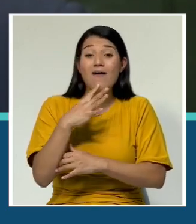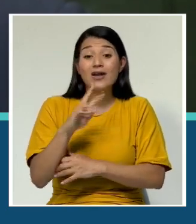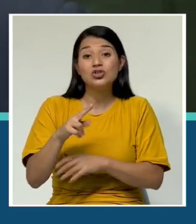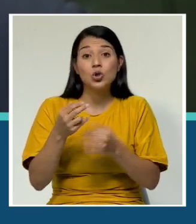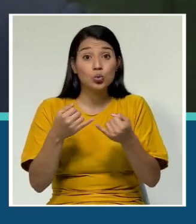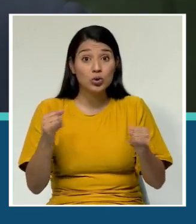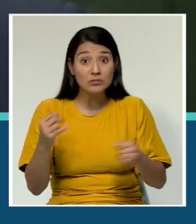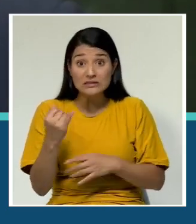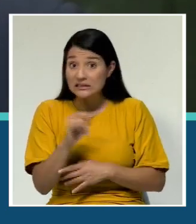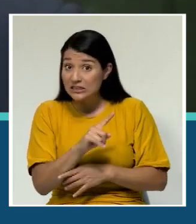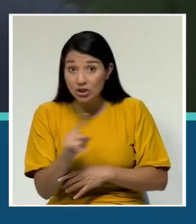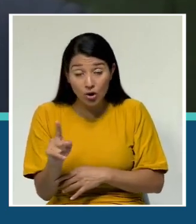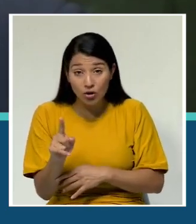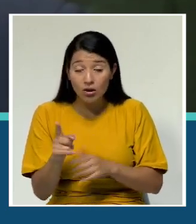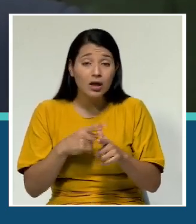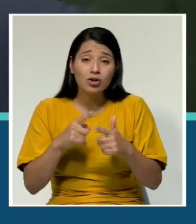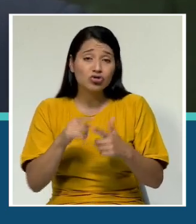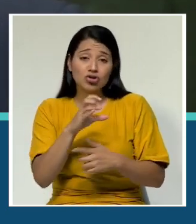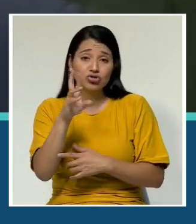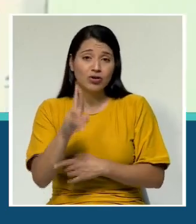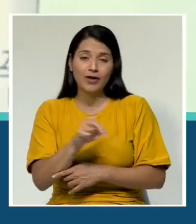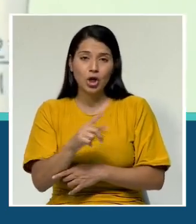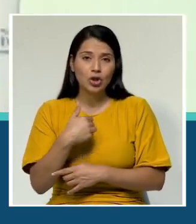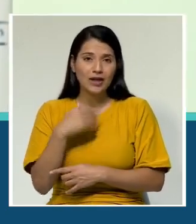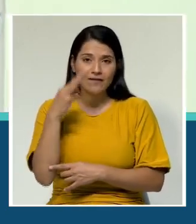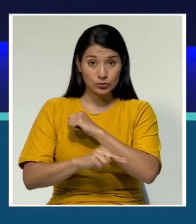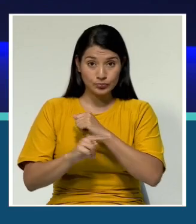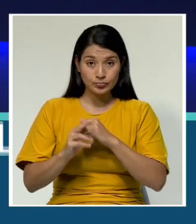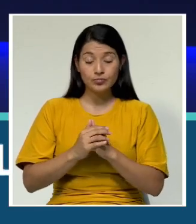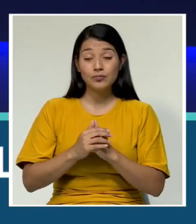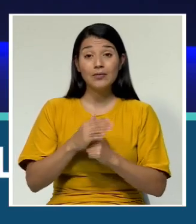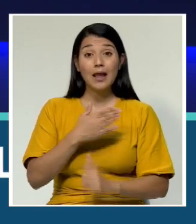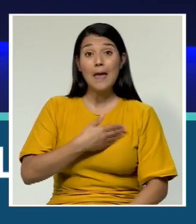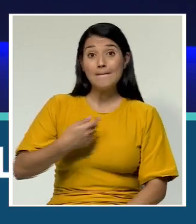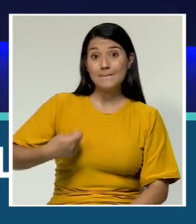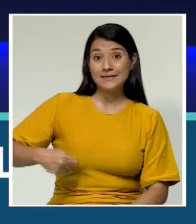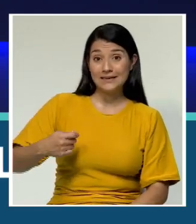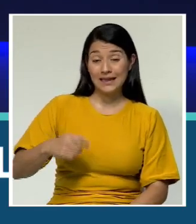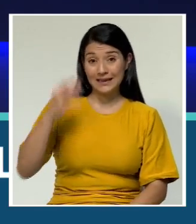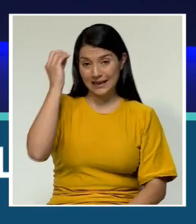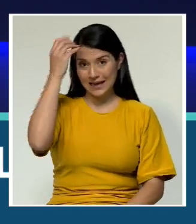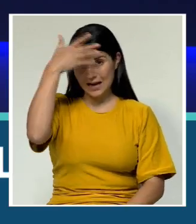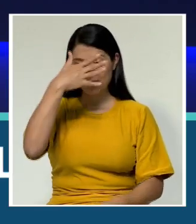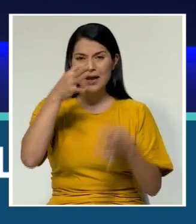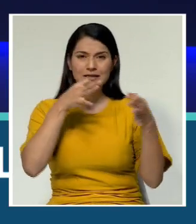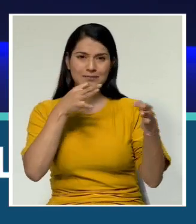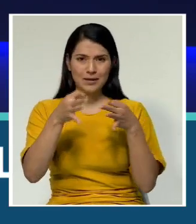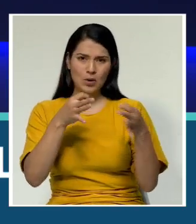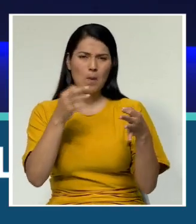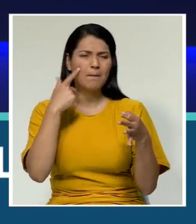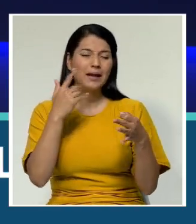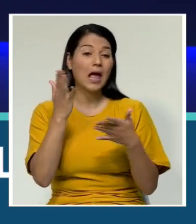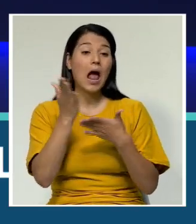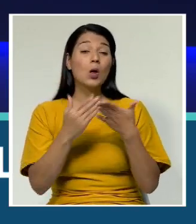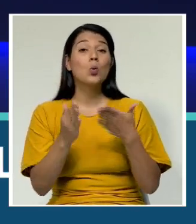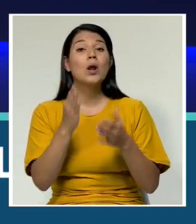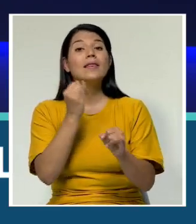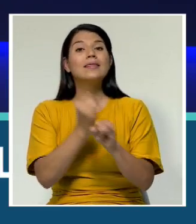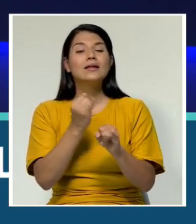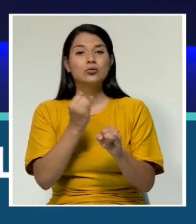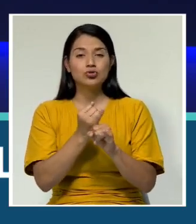Porque los grandes inversionistas en el mundo entero van a venir a invertir a este país en los próximos años en